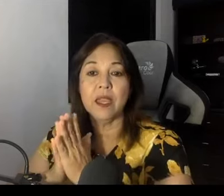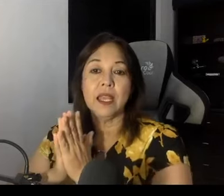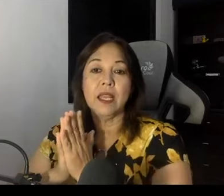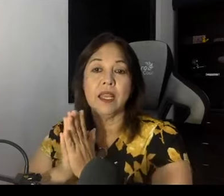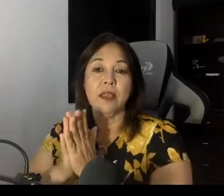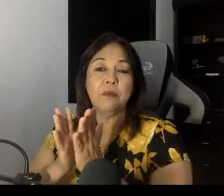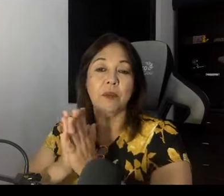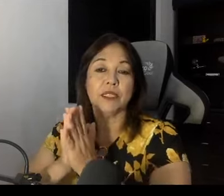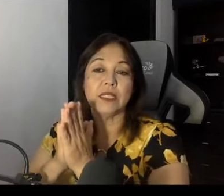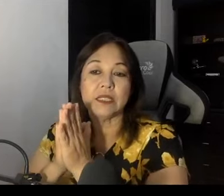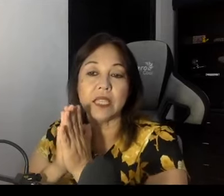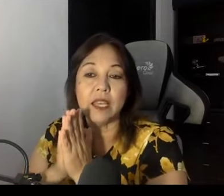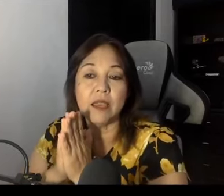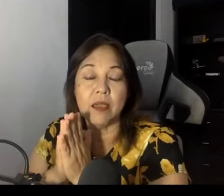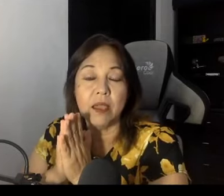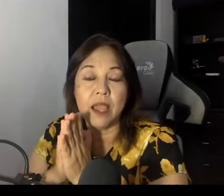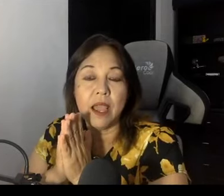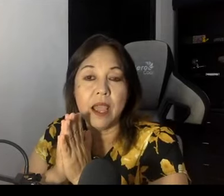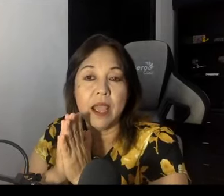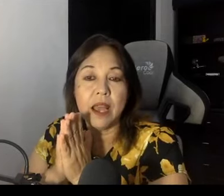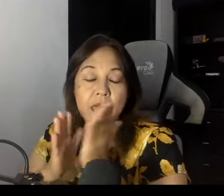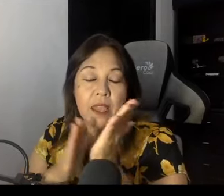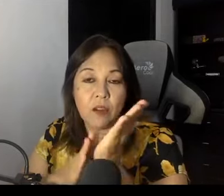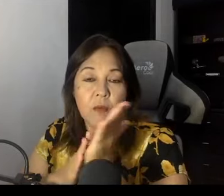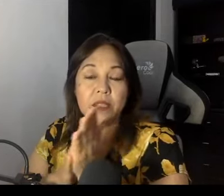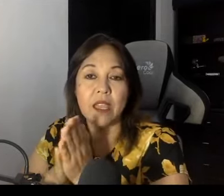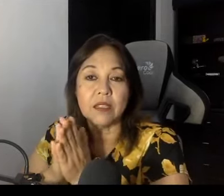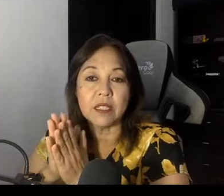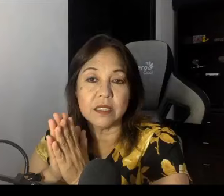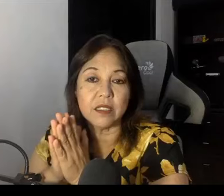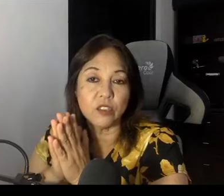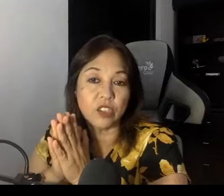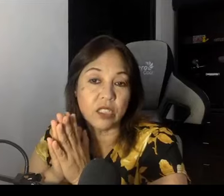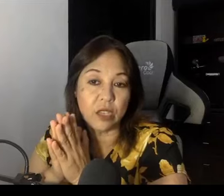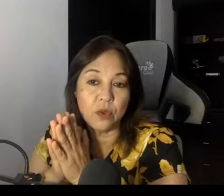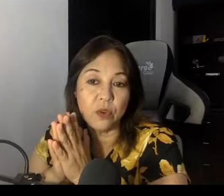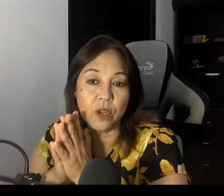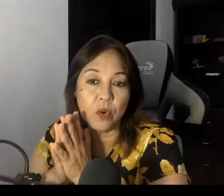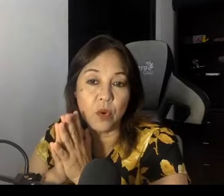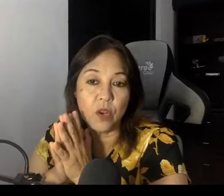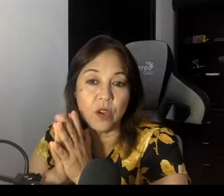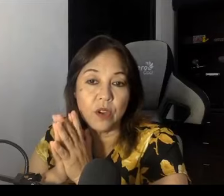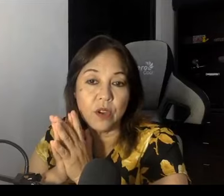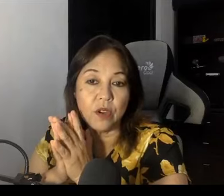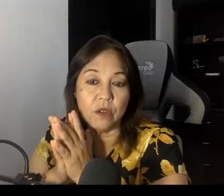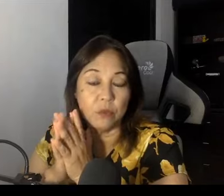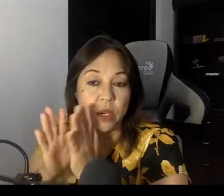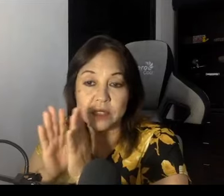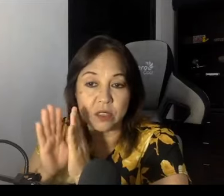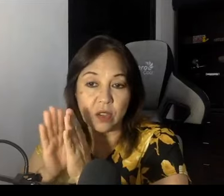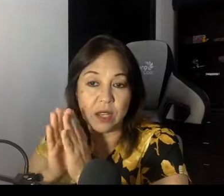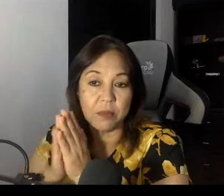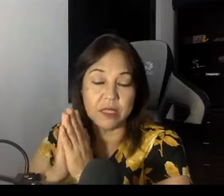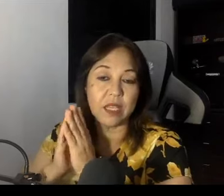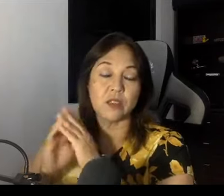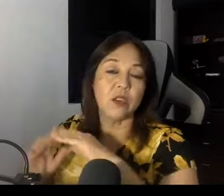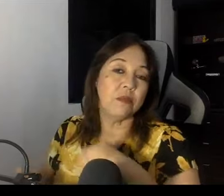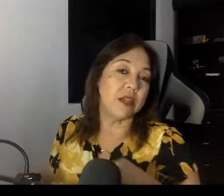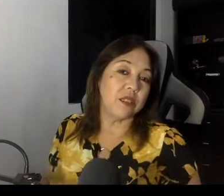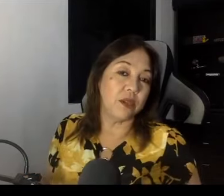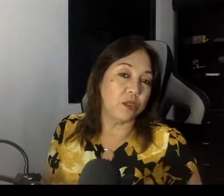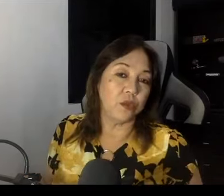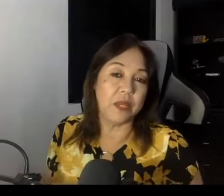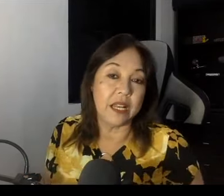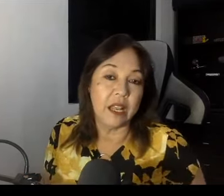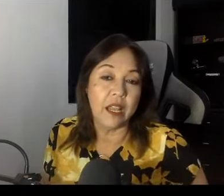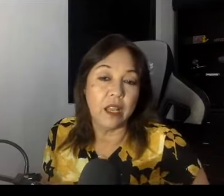que, pues le comenté 781 en julio, muertes solamente eso, y